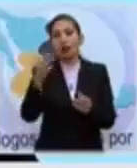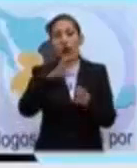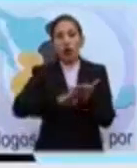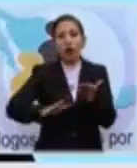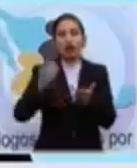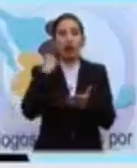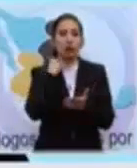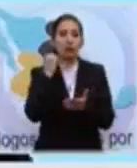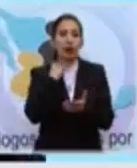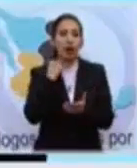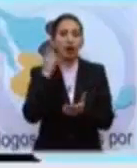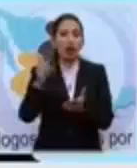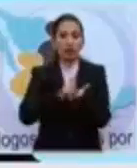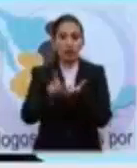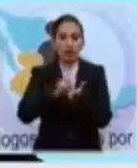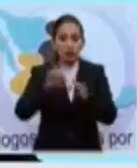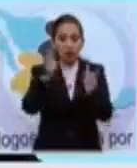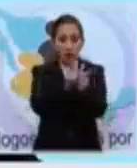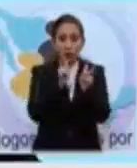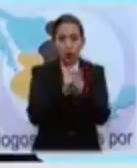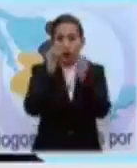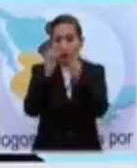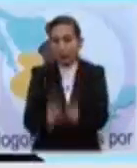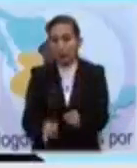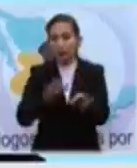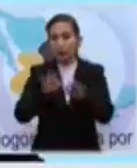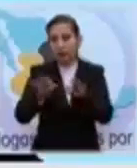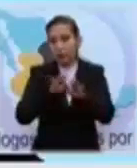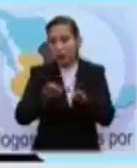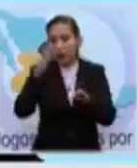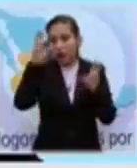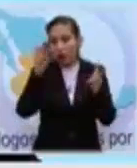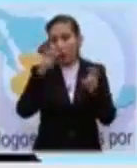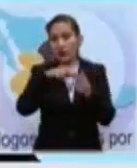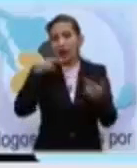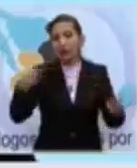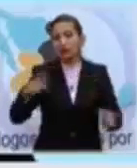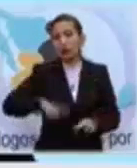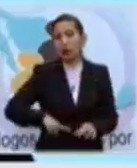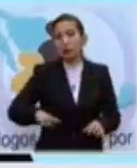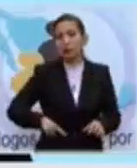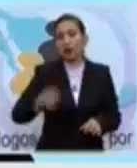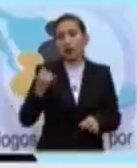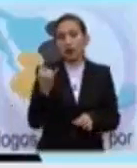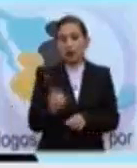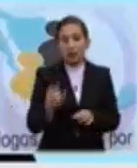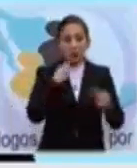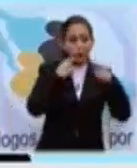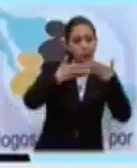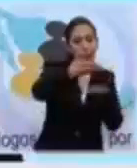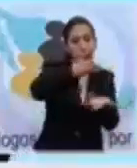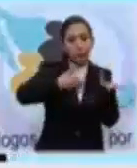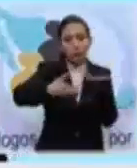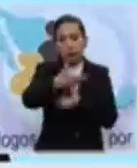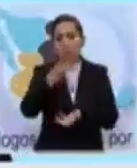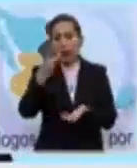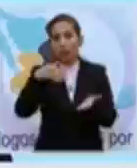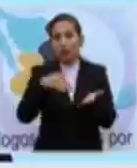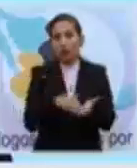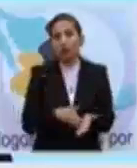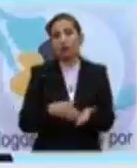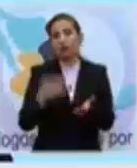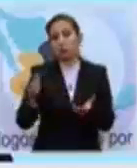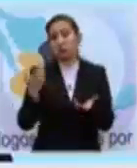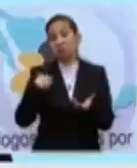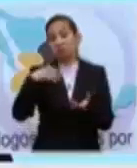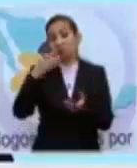Abogados, especialidades en Derecho Individual y Colectivo de Trabajo, Relaciones Laborales, Relaciones Gubernamentales y Cabildeo, además de conocimientos en recursos